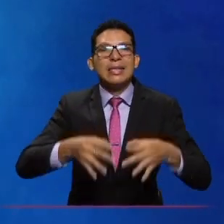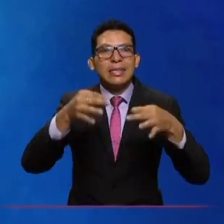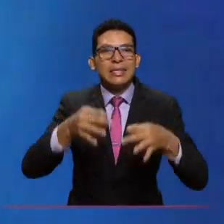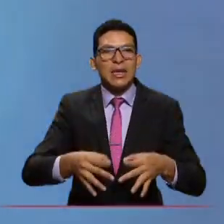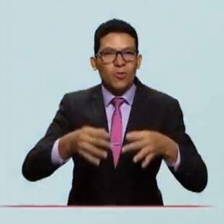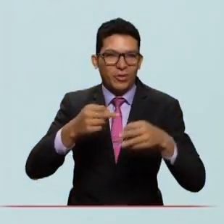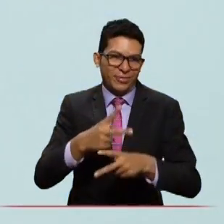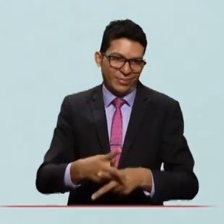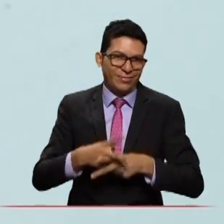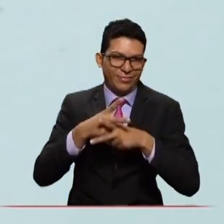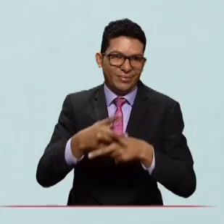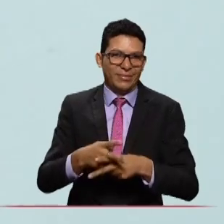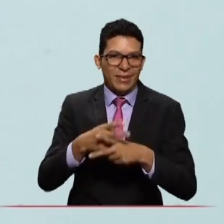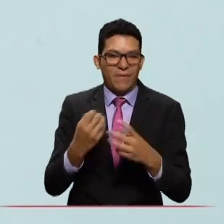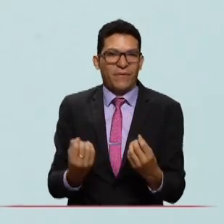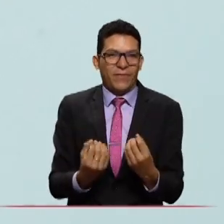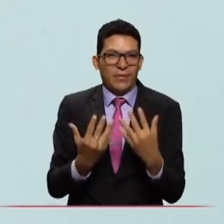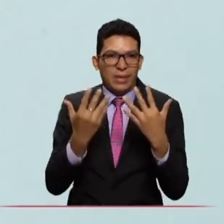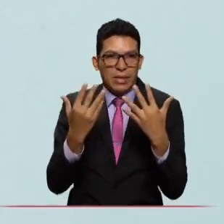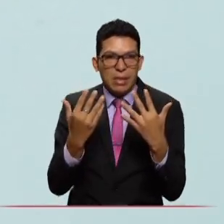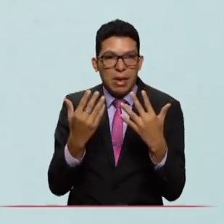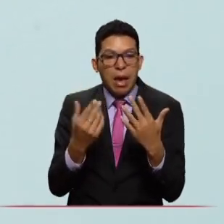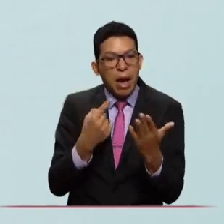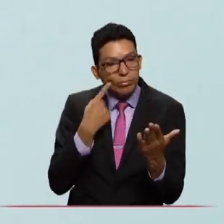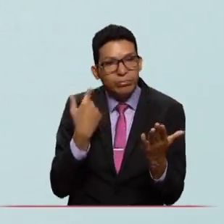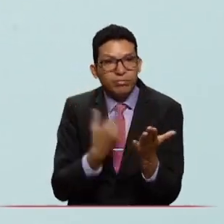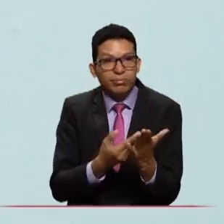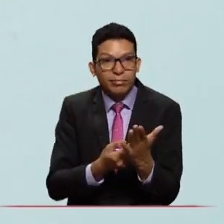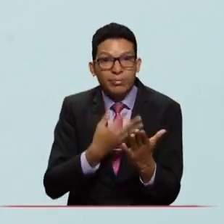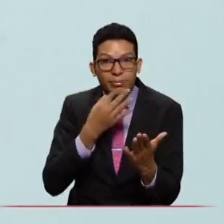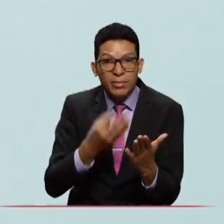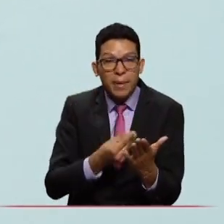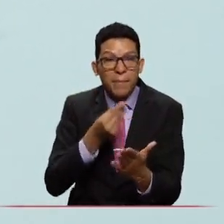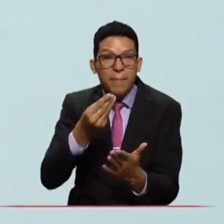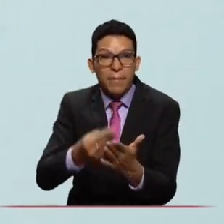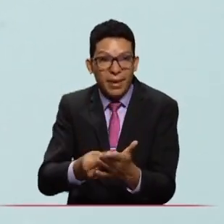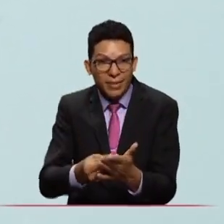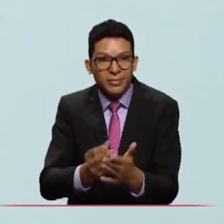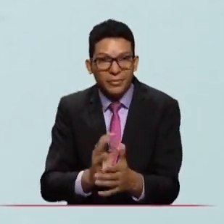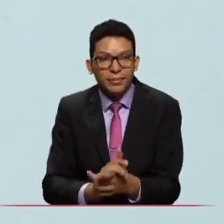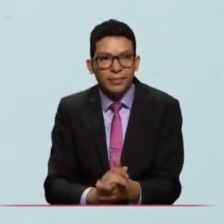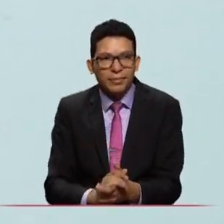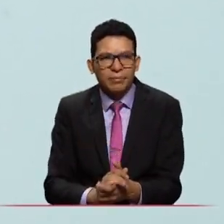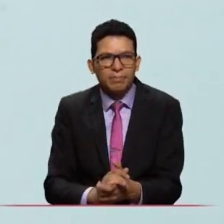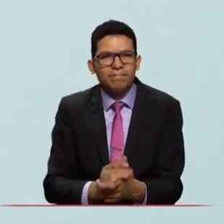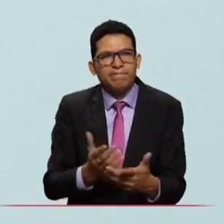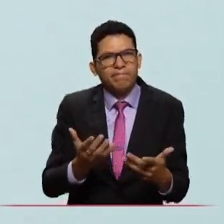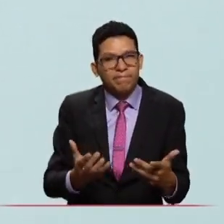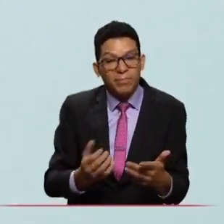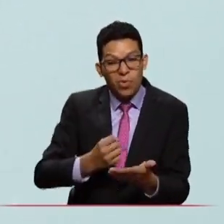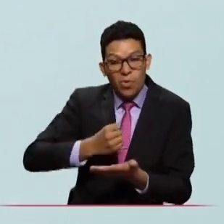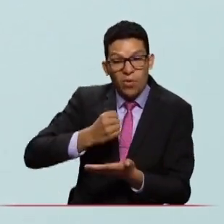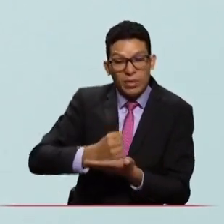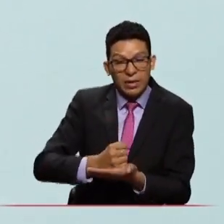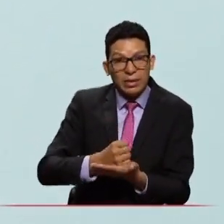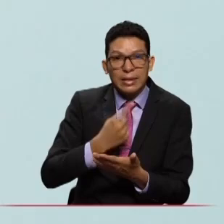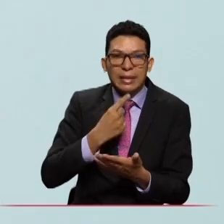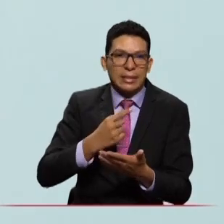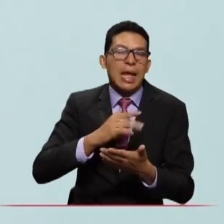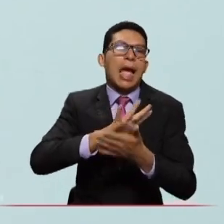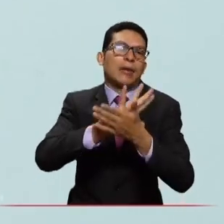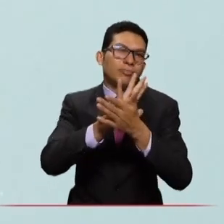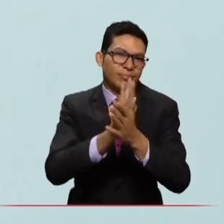ese seguro de vida garantiza que esa deuda se pague. Uh-huh. Entonces, en ese orden de ideas, esa obligación sí